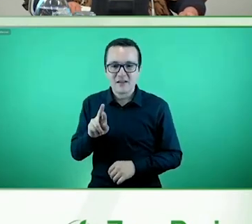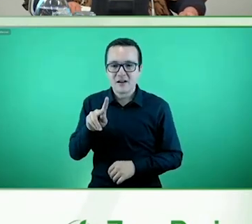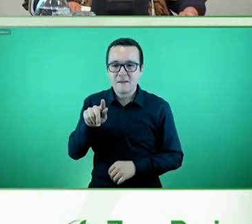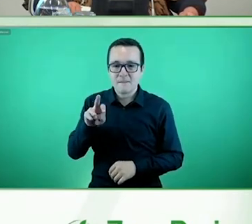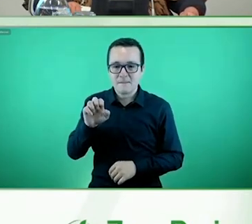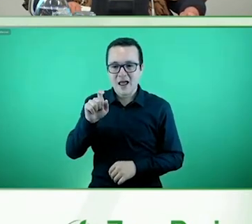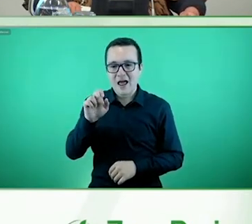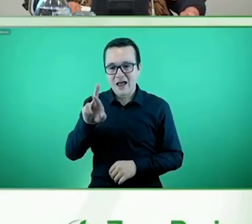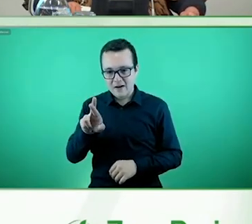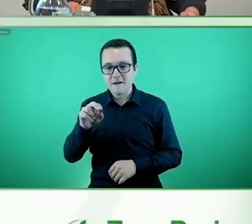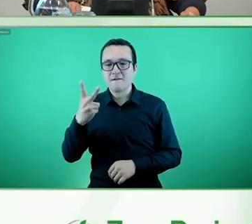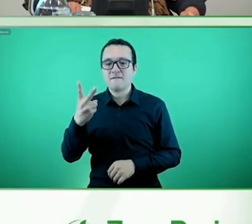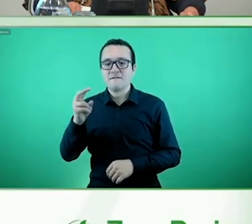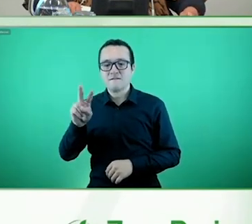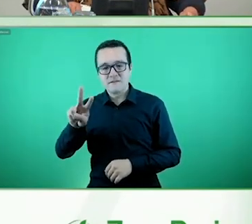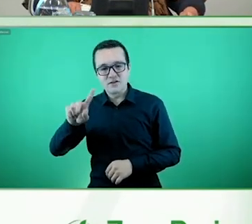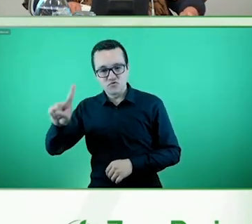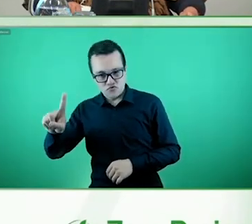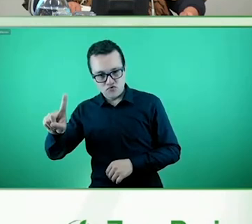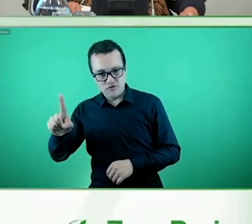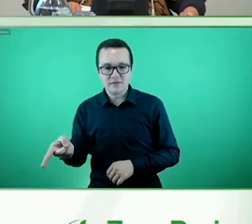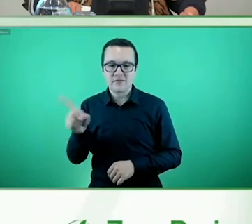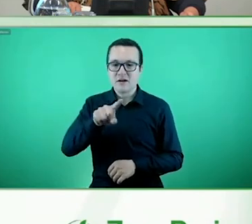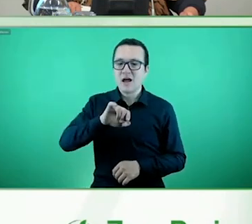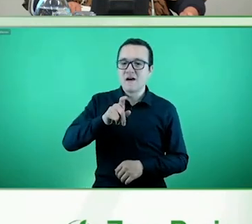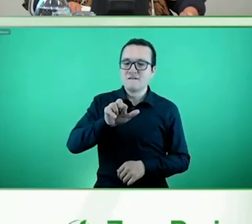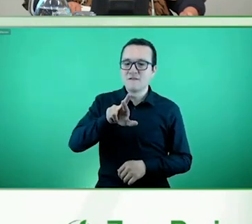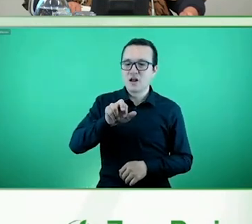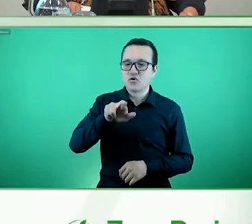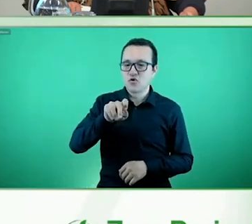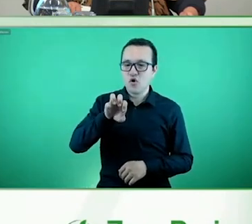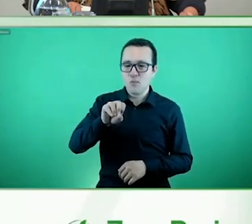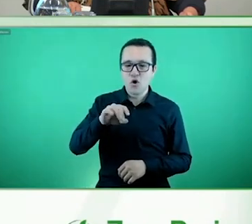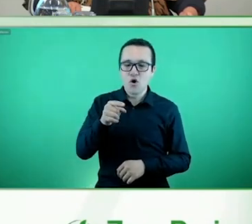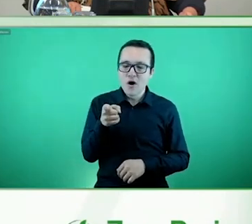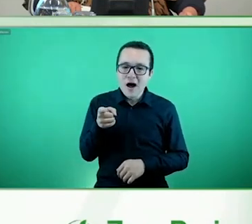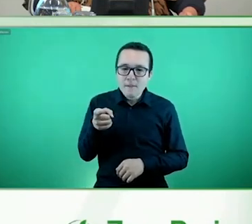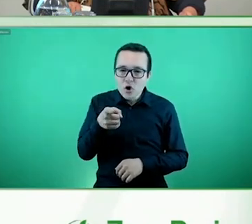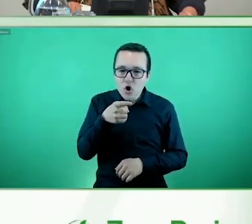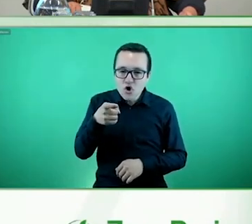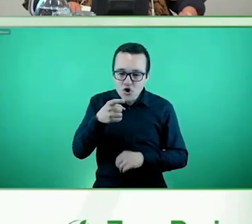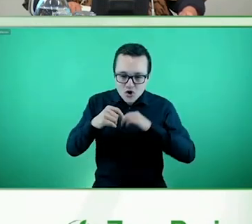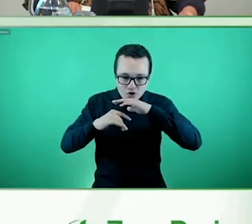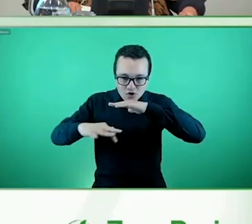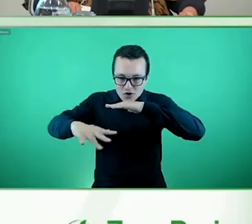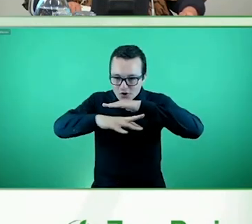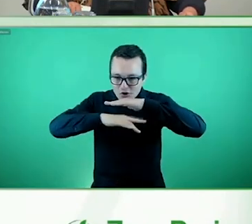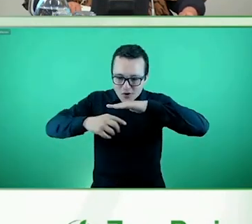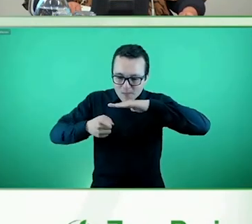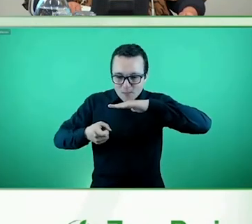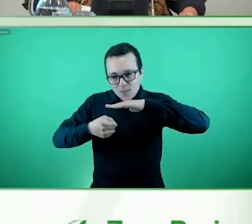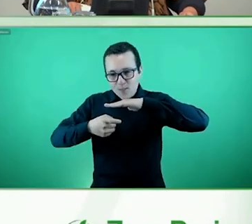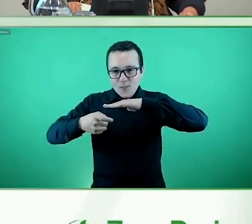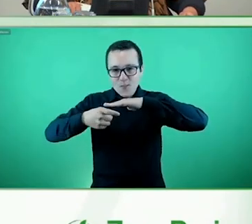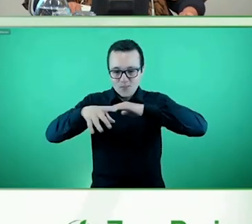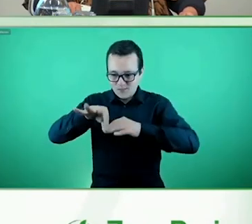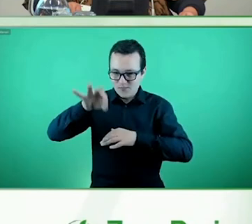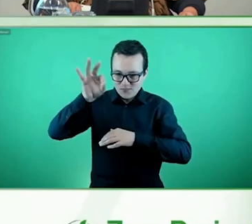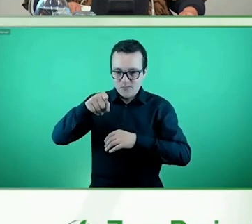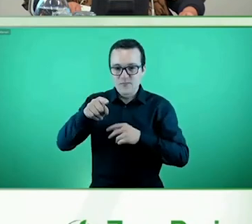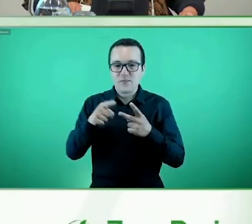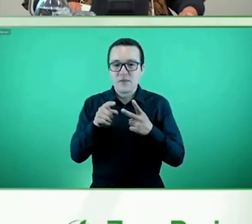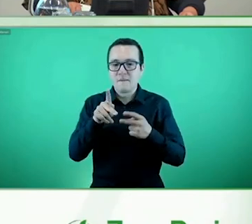Javier Romo con su emprendimiento de camarones. Tenemos a Yuli Macuada, que tiene ilustrísima, vende productos ilustrados.